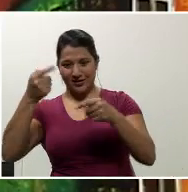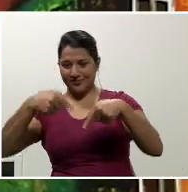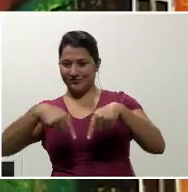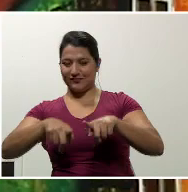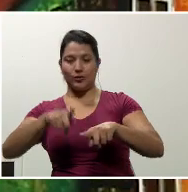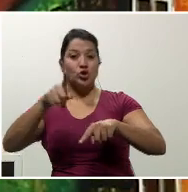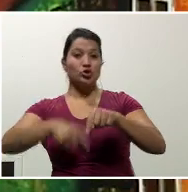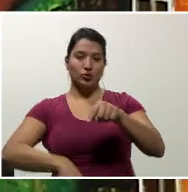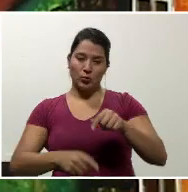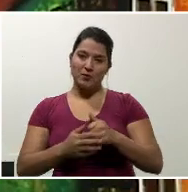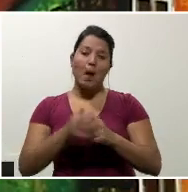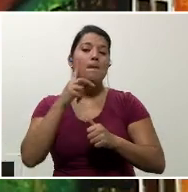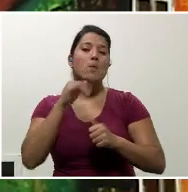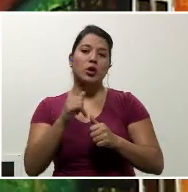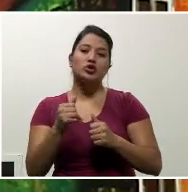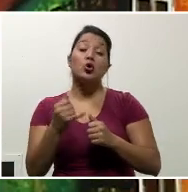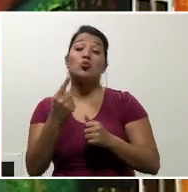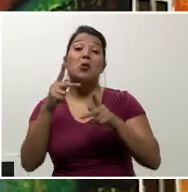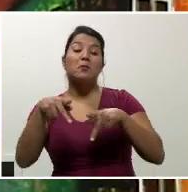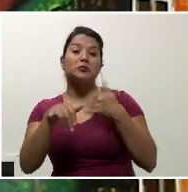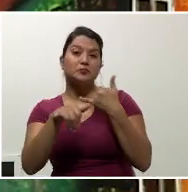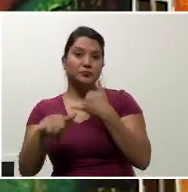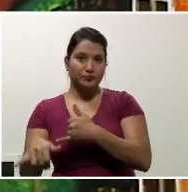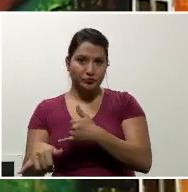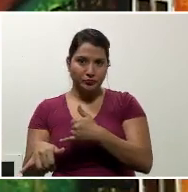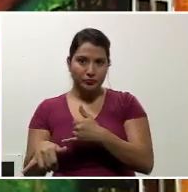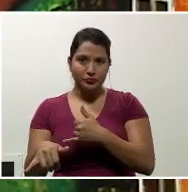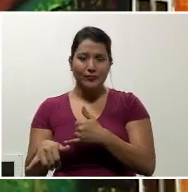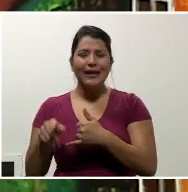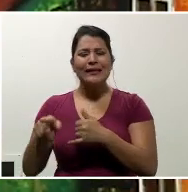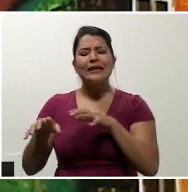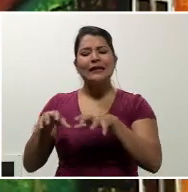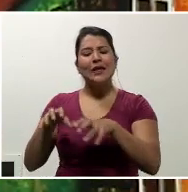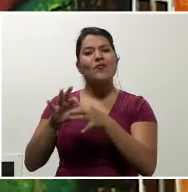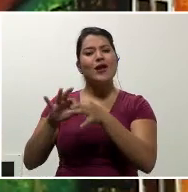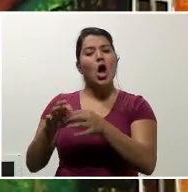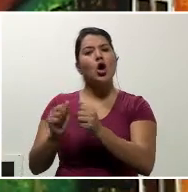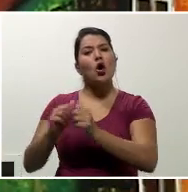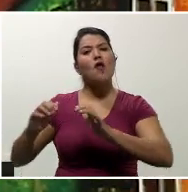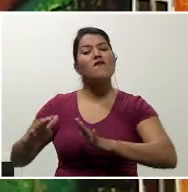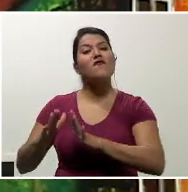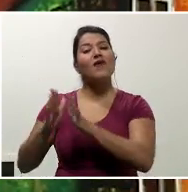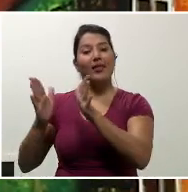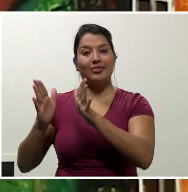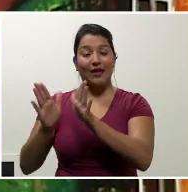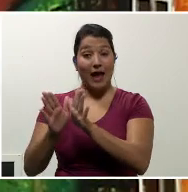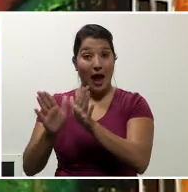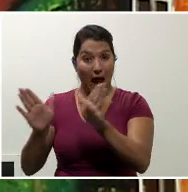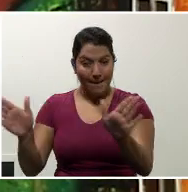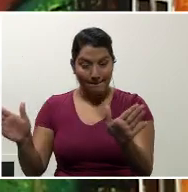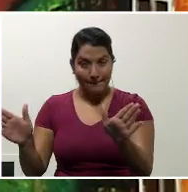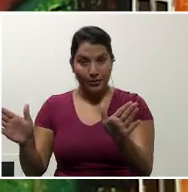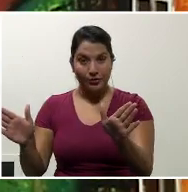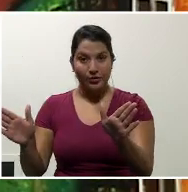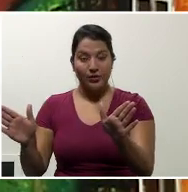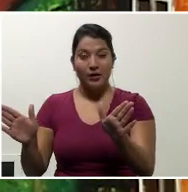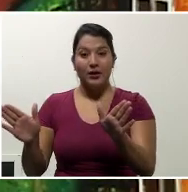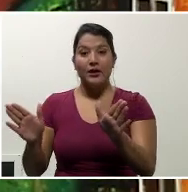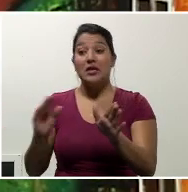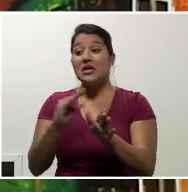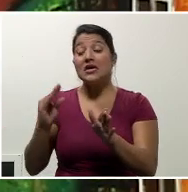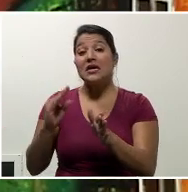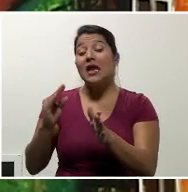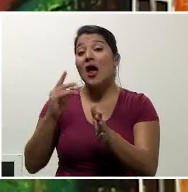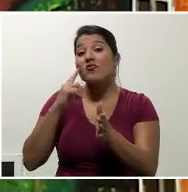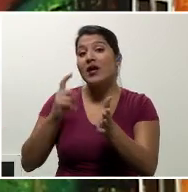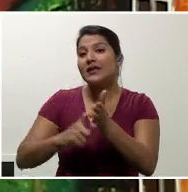política partidaria que tenía que ver con el Frente Amplio, en donde fue registrada como delegada